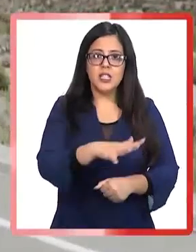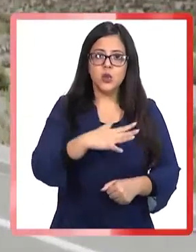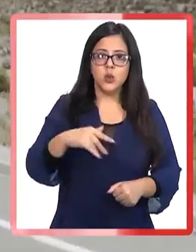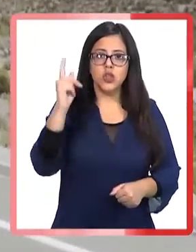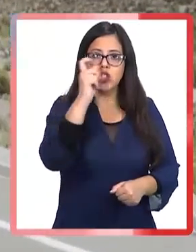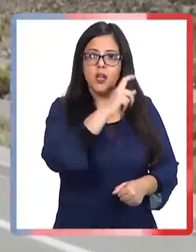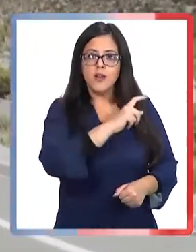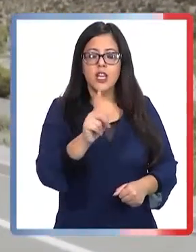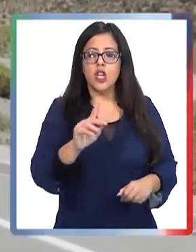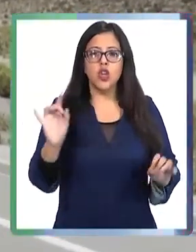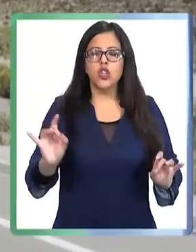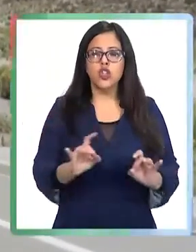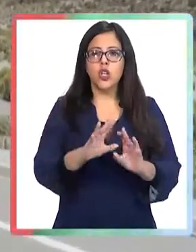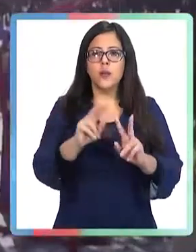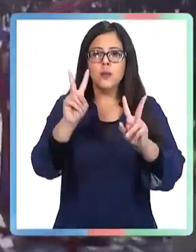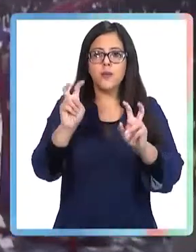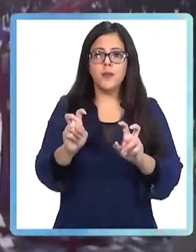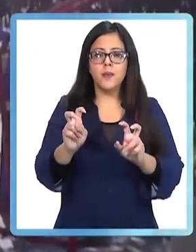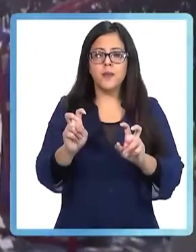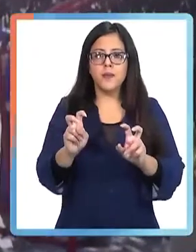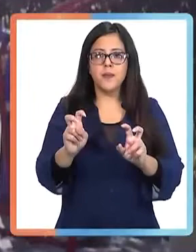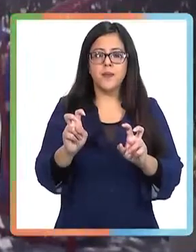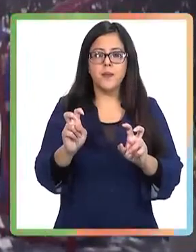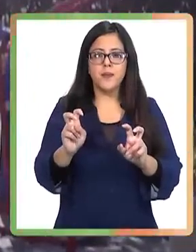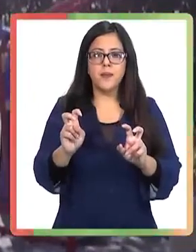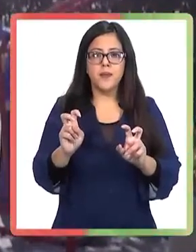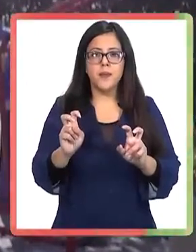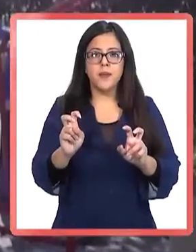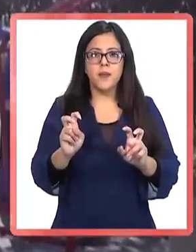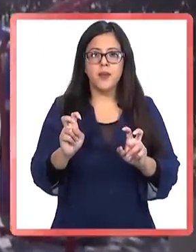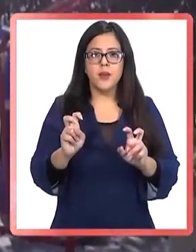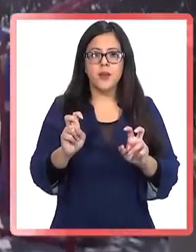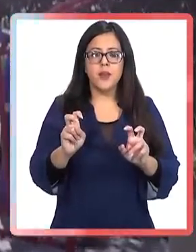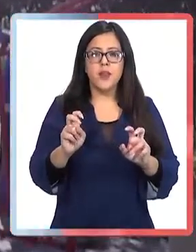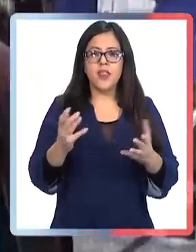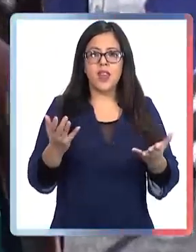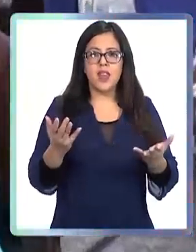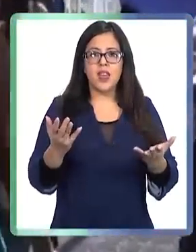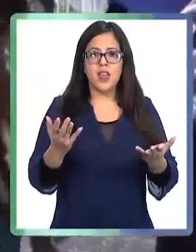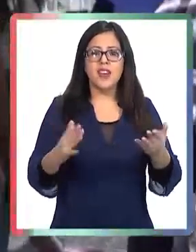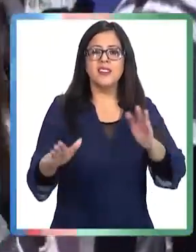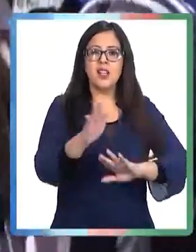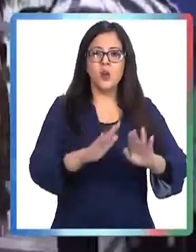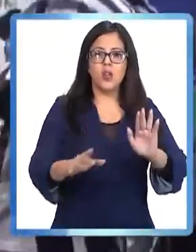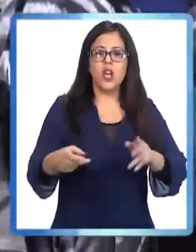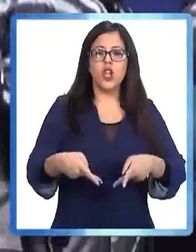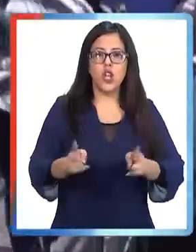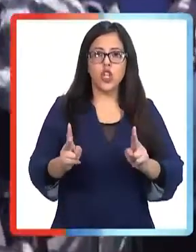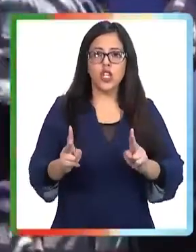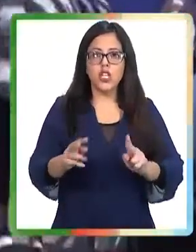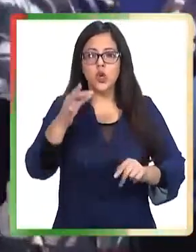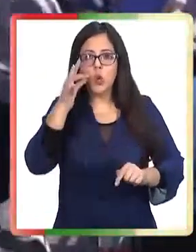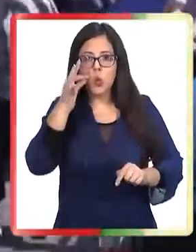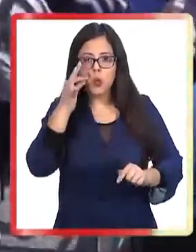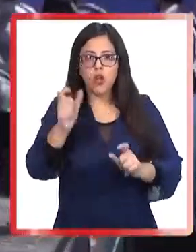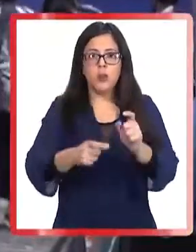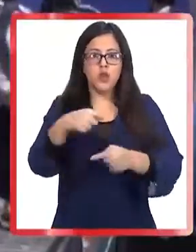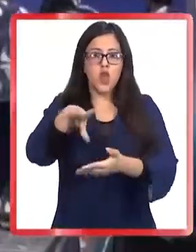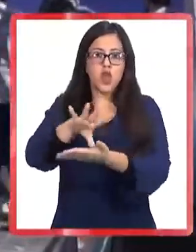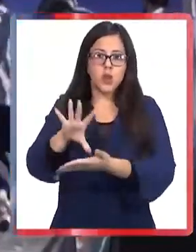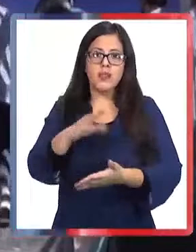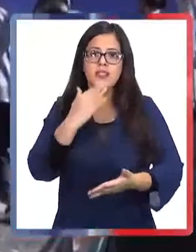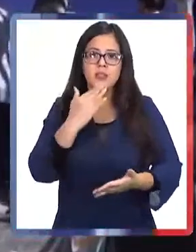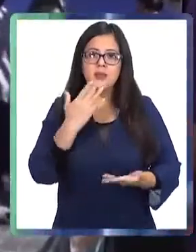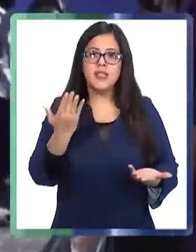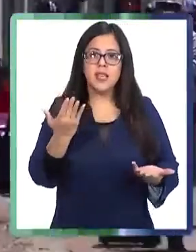fenómeno tan complejo, y no solamente desde el punto de vista del respeto y del resguardo de los derechos humanos del migrante,